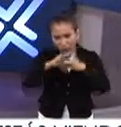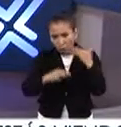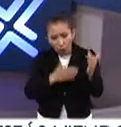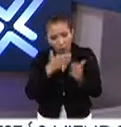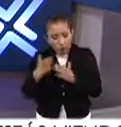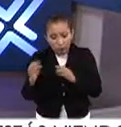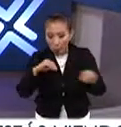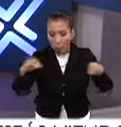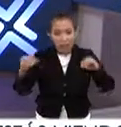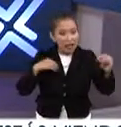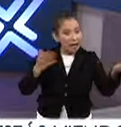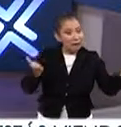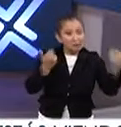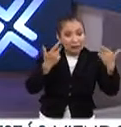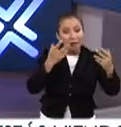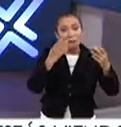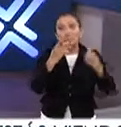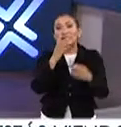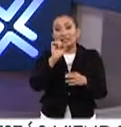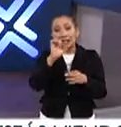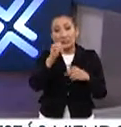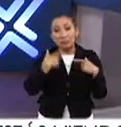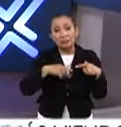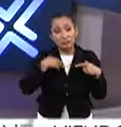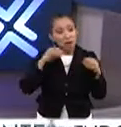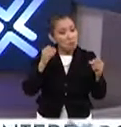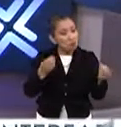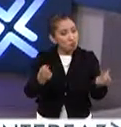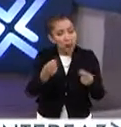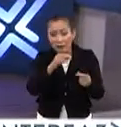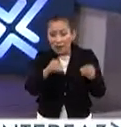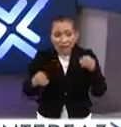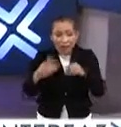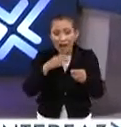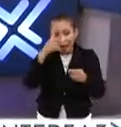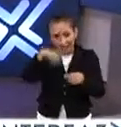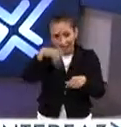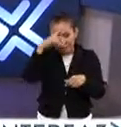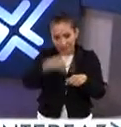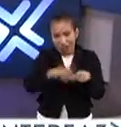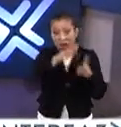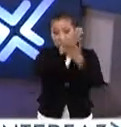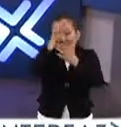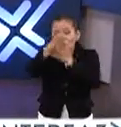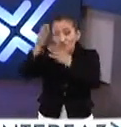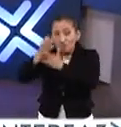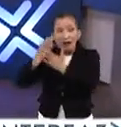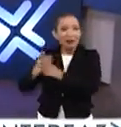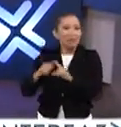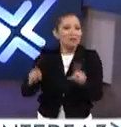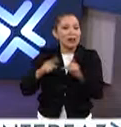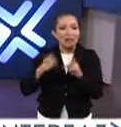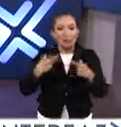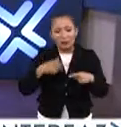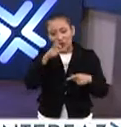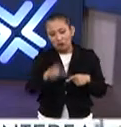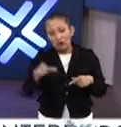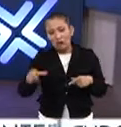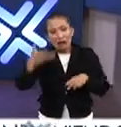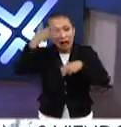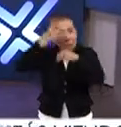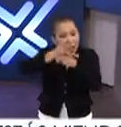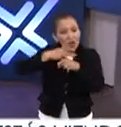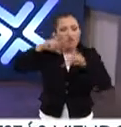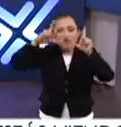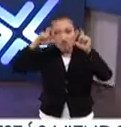operativos, prácticamente movilizar a más de 60 personas en el país, equipos de reporteros,